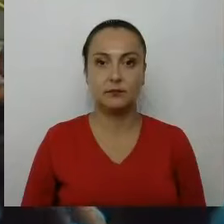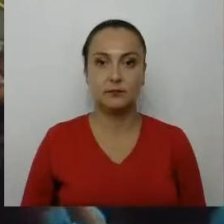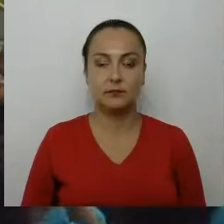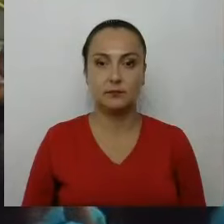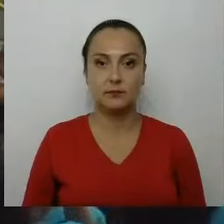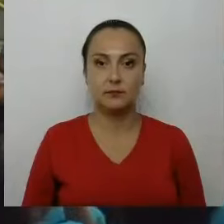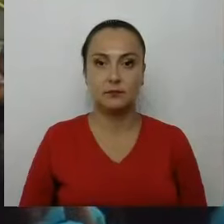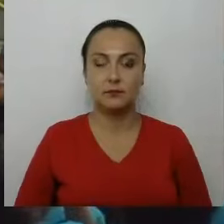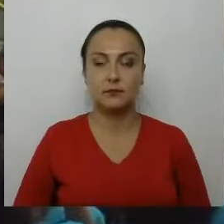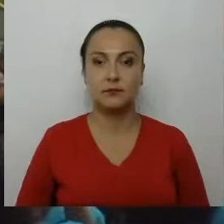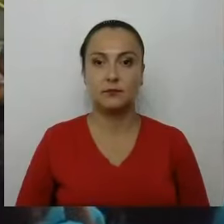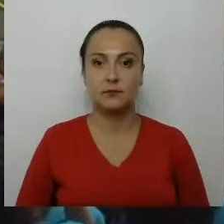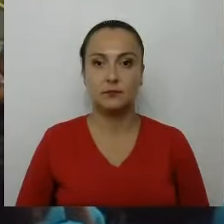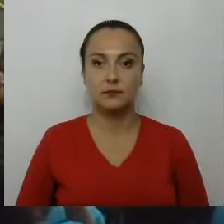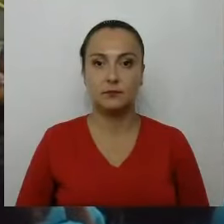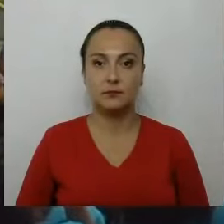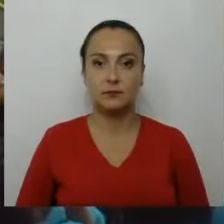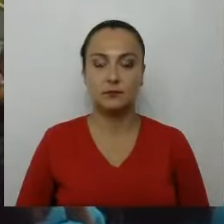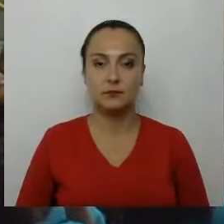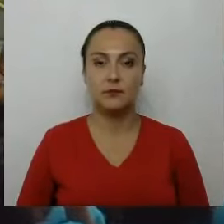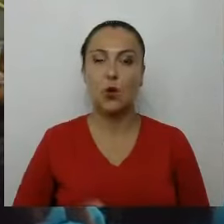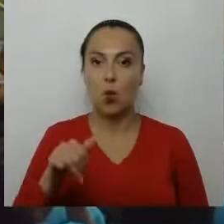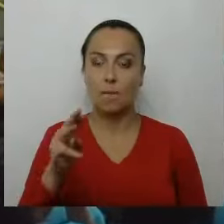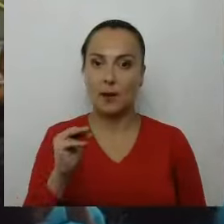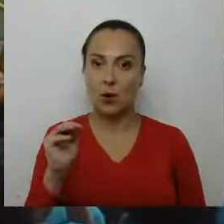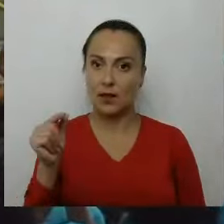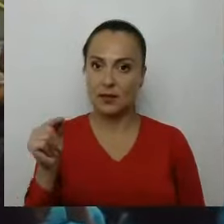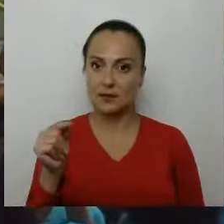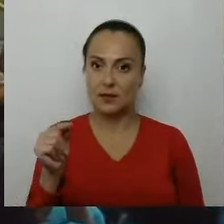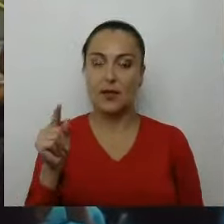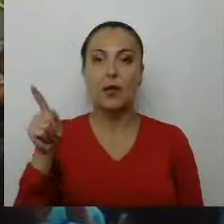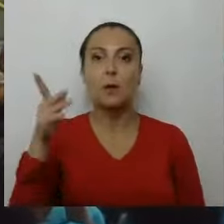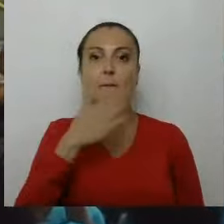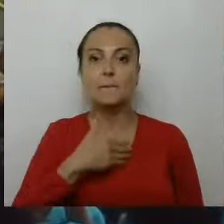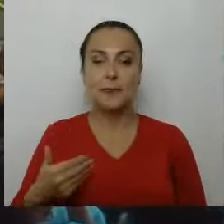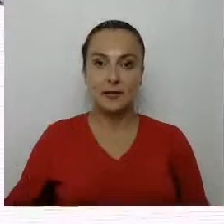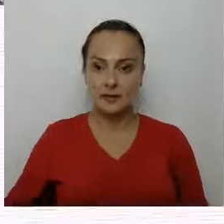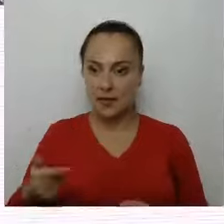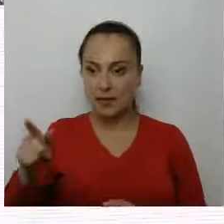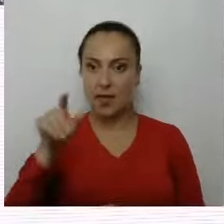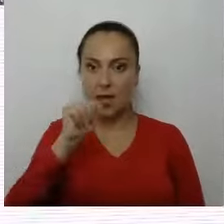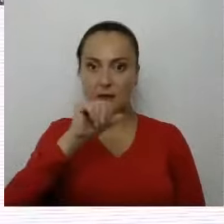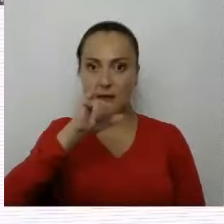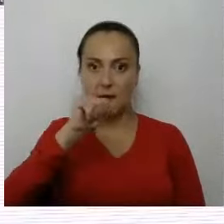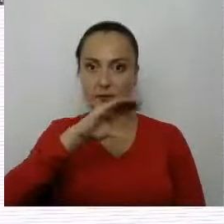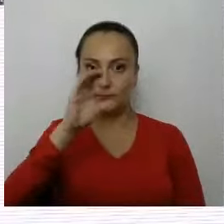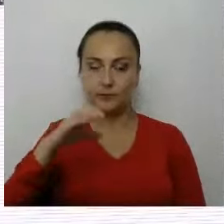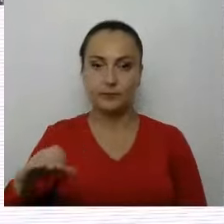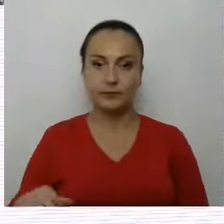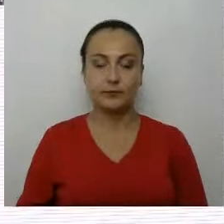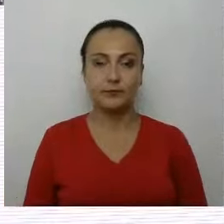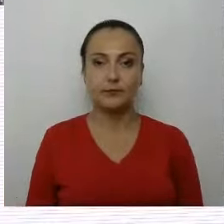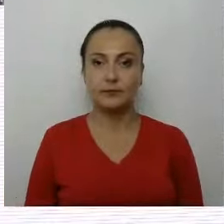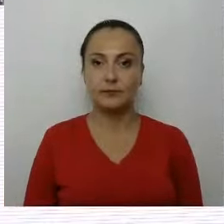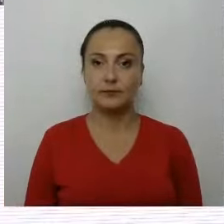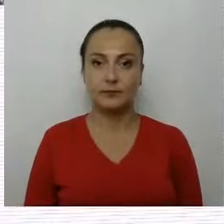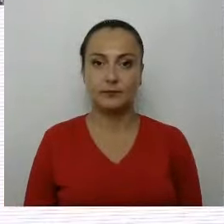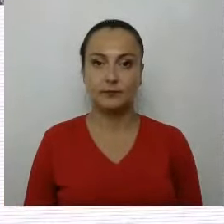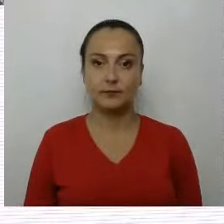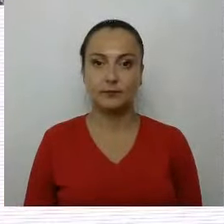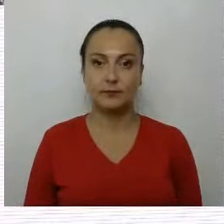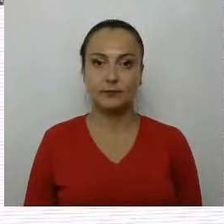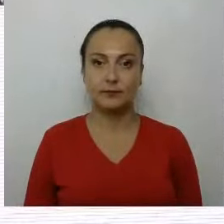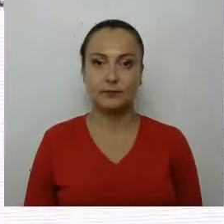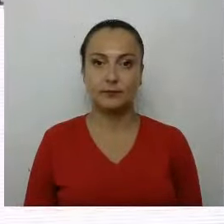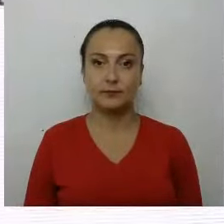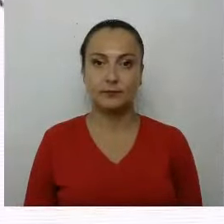En este video, don Juan Manuel Quesada, quien estuvo como presidente ejecutivo de Recope, se refiere, bueno, le da las gracias